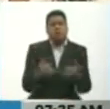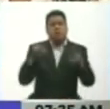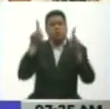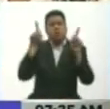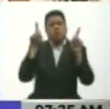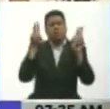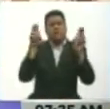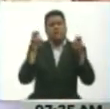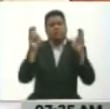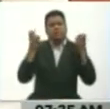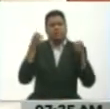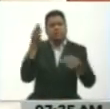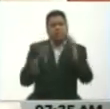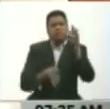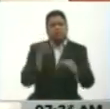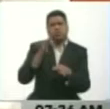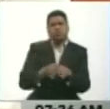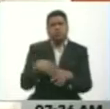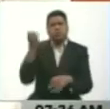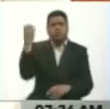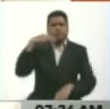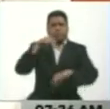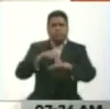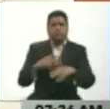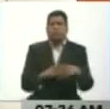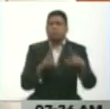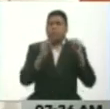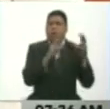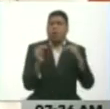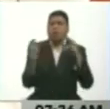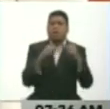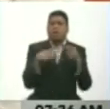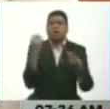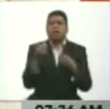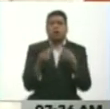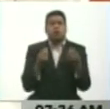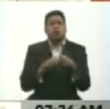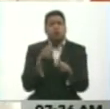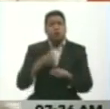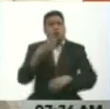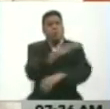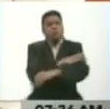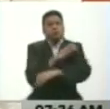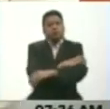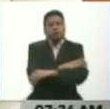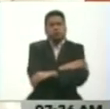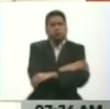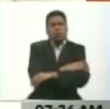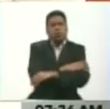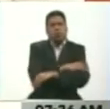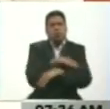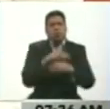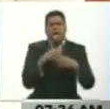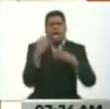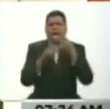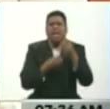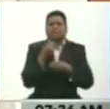jurídico, del trabajo de la Asamblea Nacional, lo vamos a desarrollar, cómo la oposición viene armando un